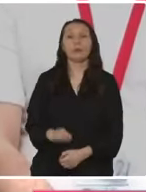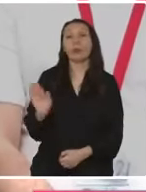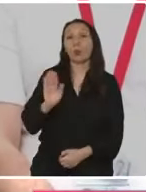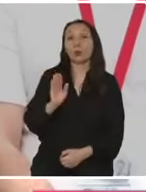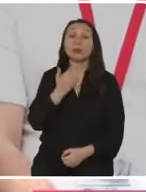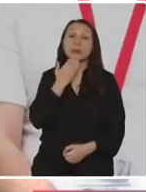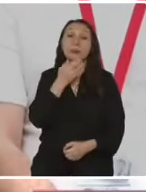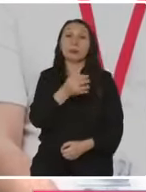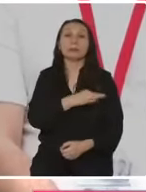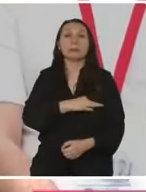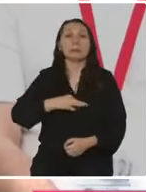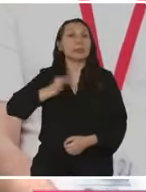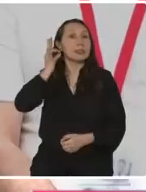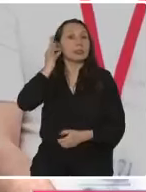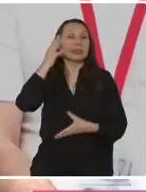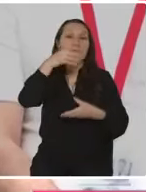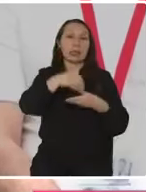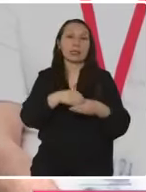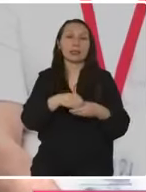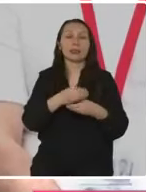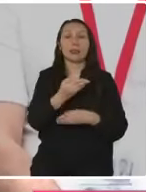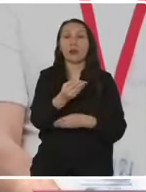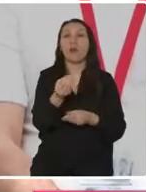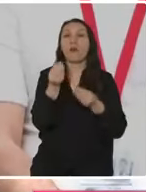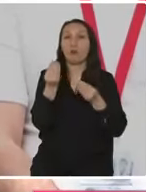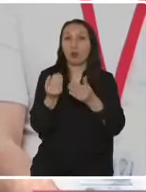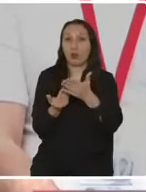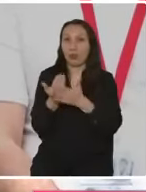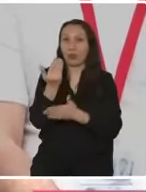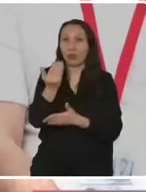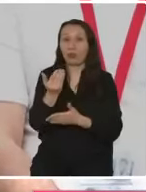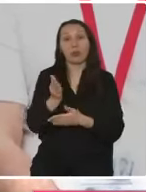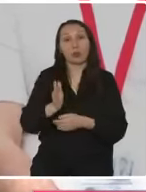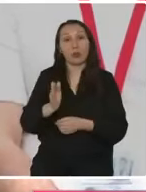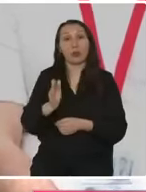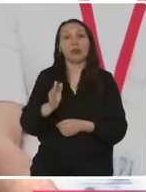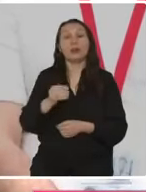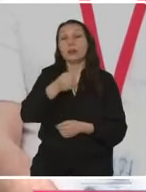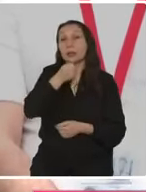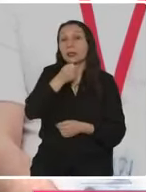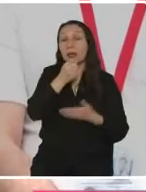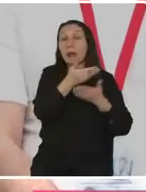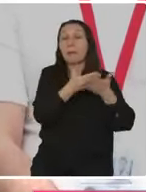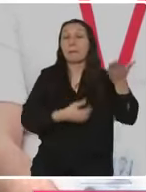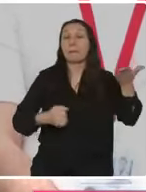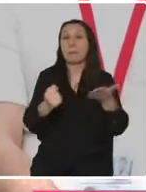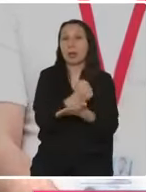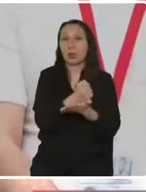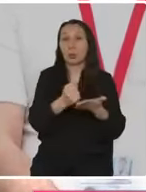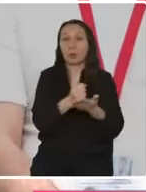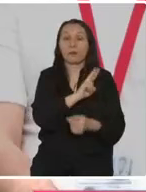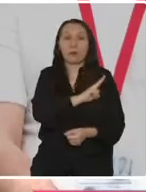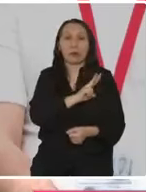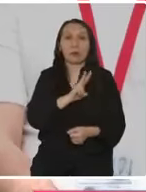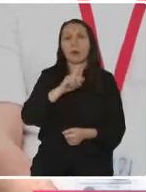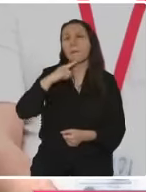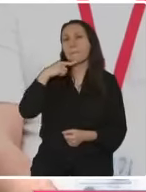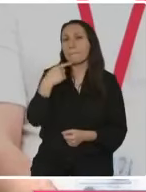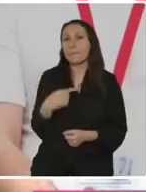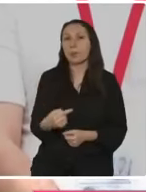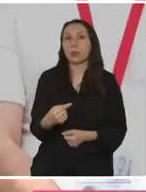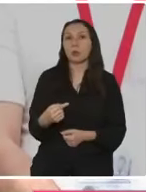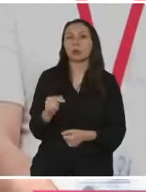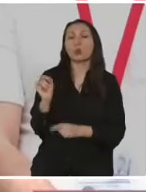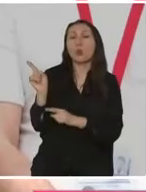Hola, también para la ministra del Interior, Carolina Tohá. Muy buenos días todavía. Vicente Paredes, del Mercurio del Paraíso. Consultarle por